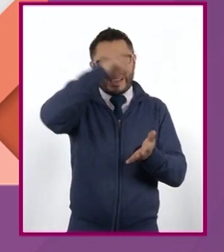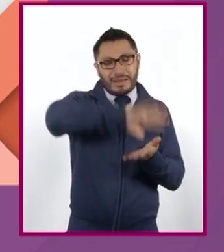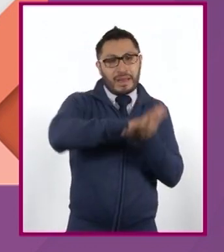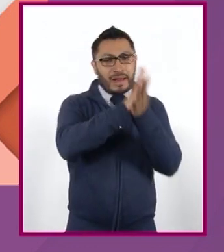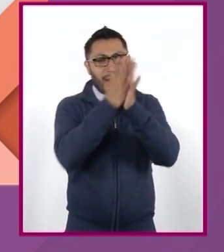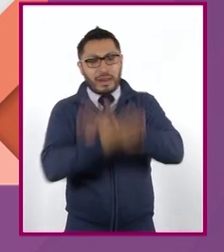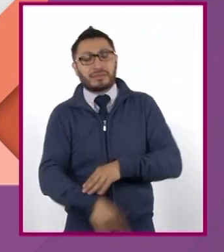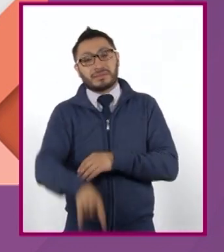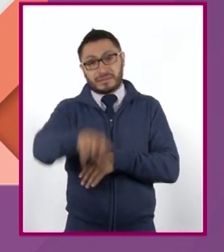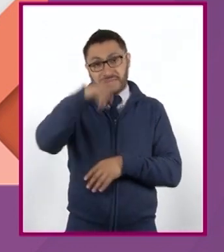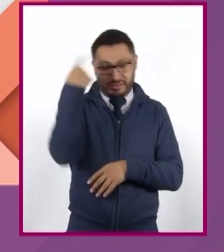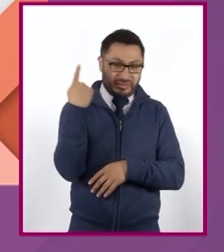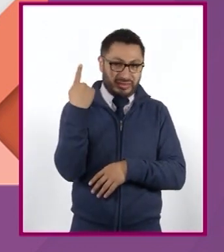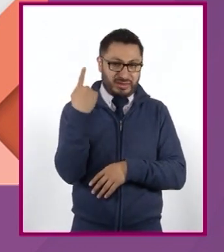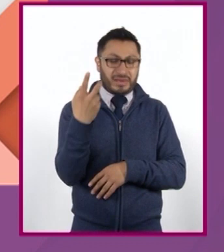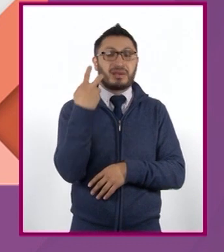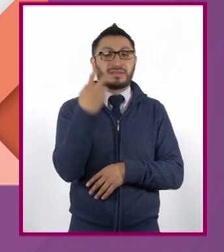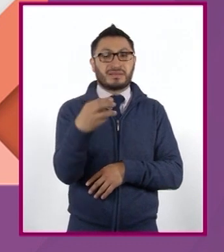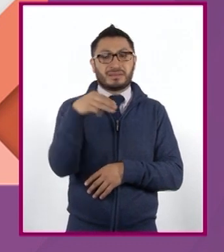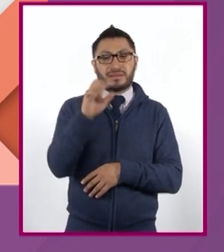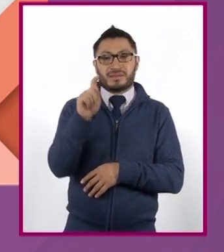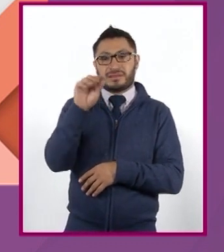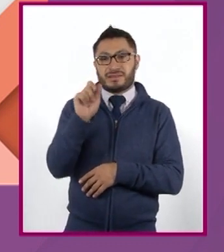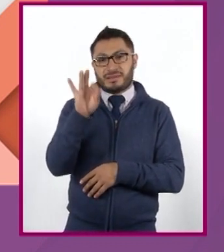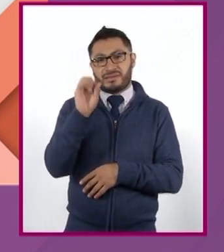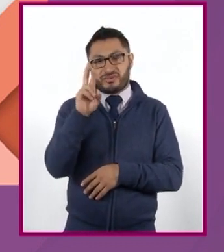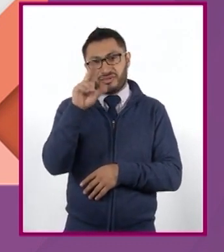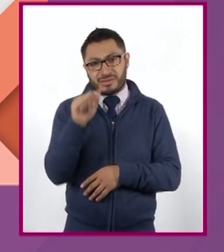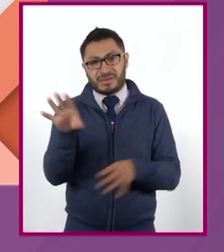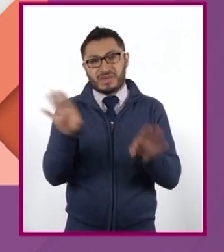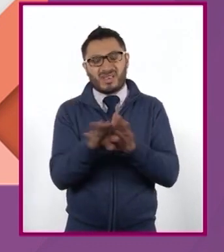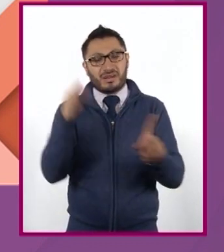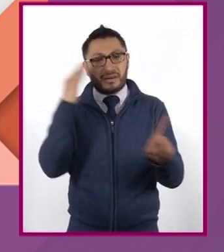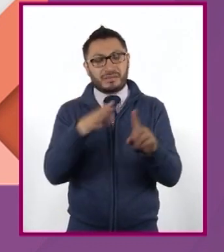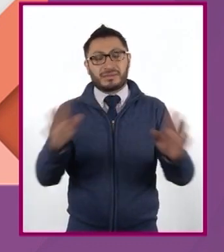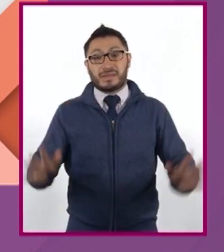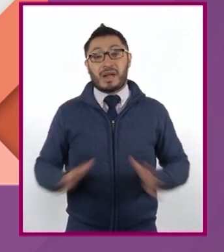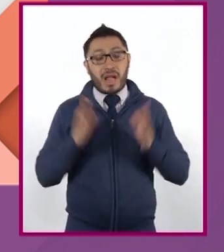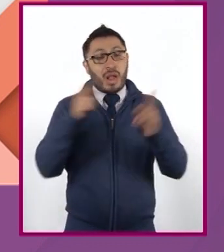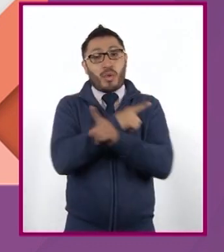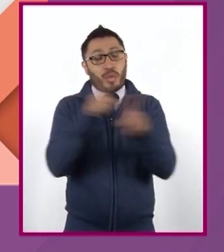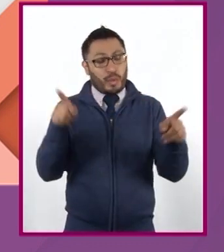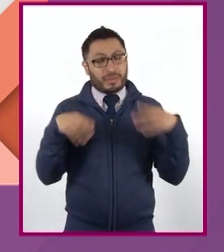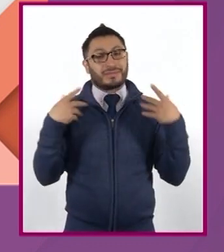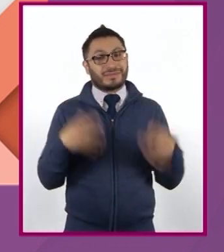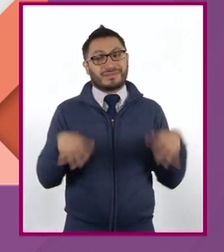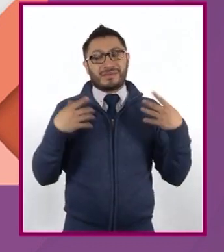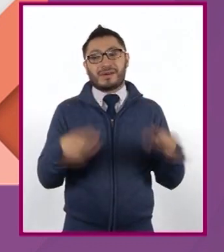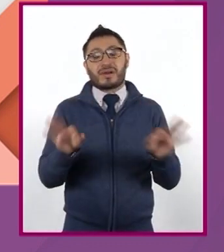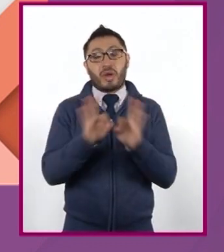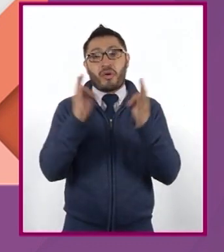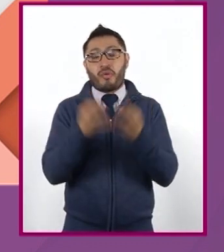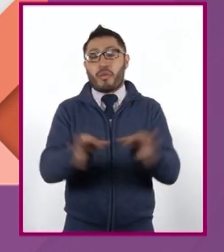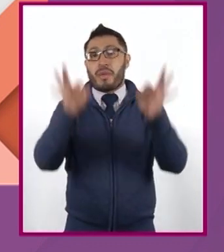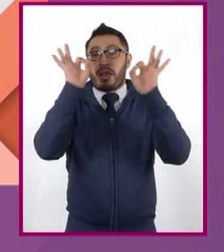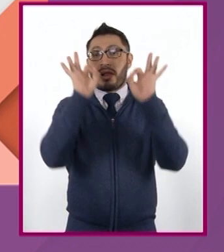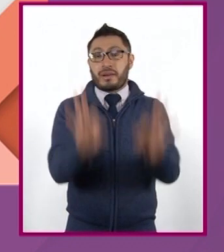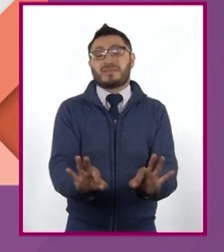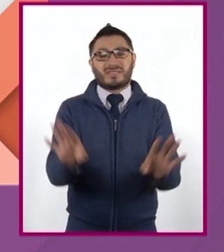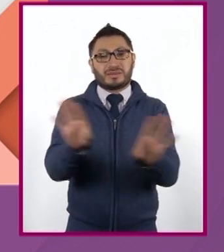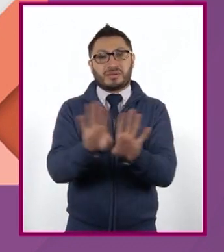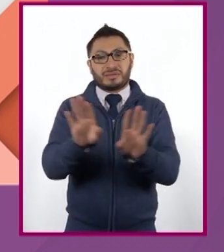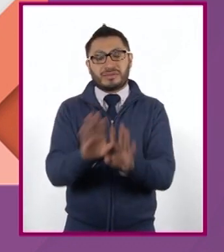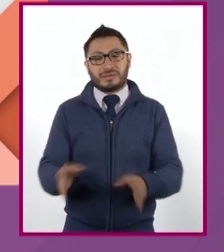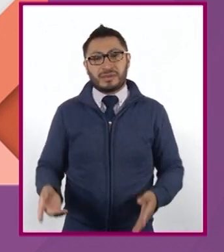suave. Con las metáforas, lo que se busca es sorprender. Es la forma idónea de